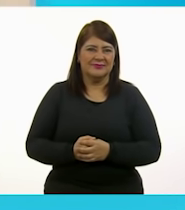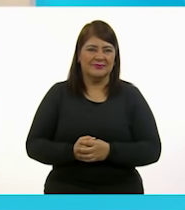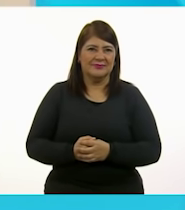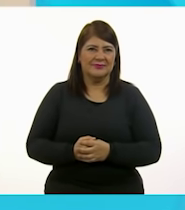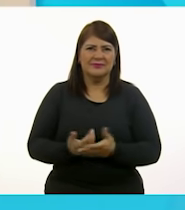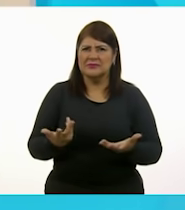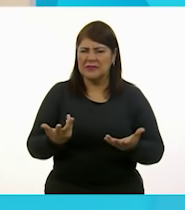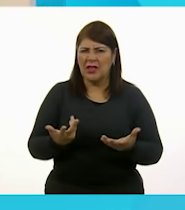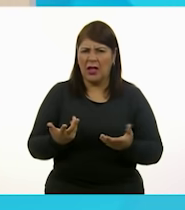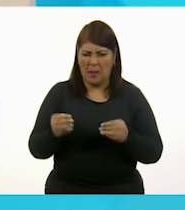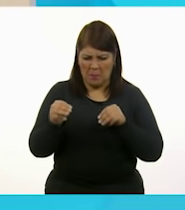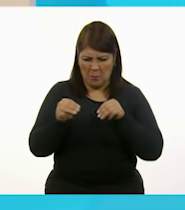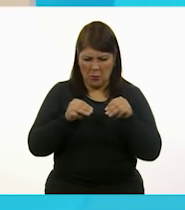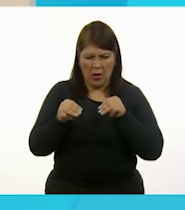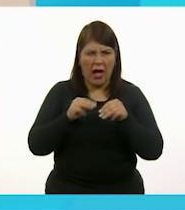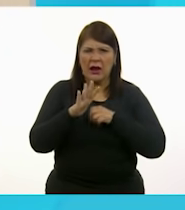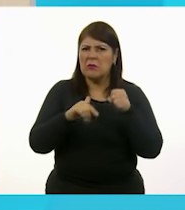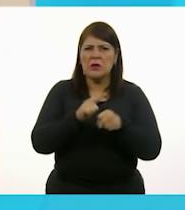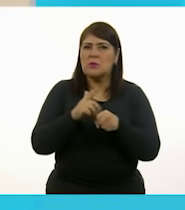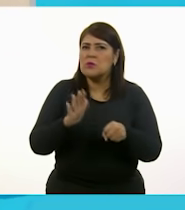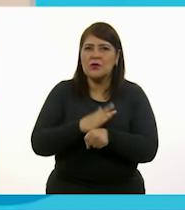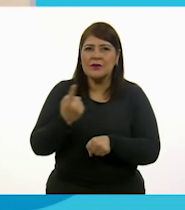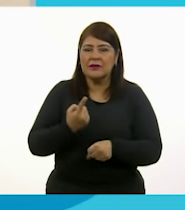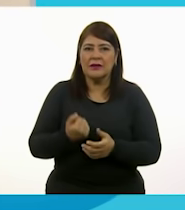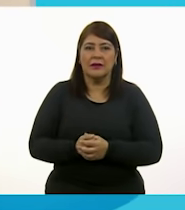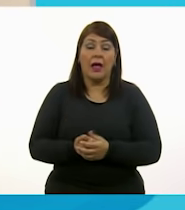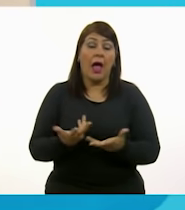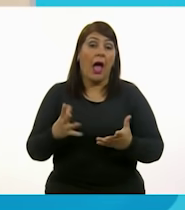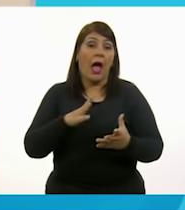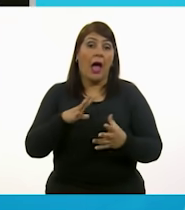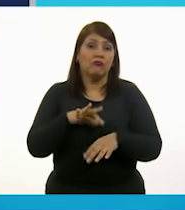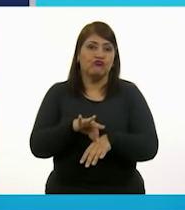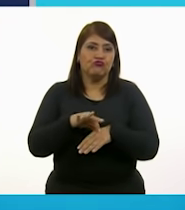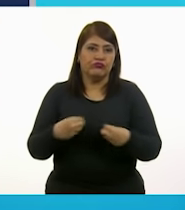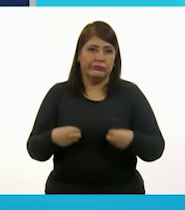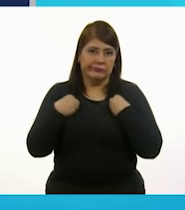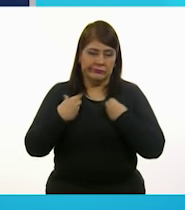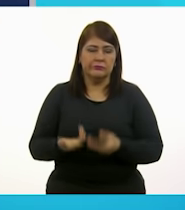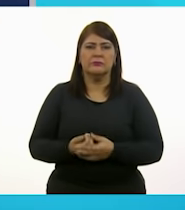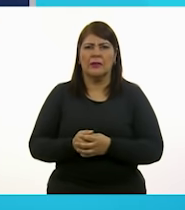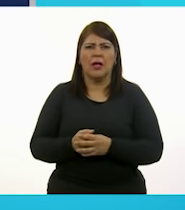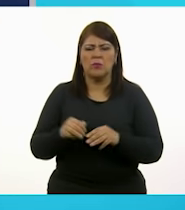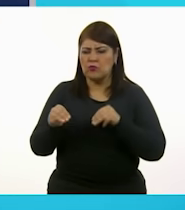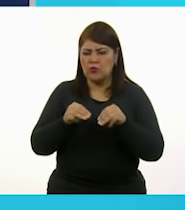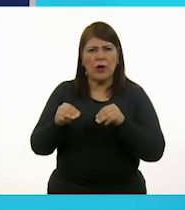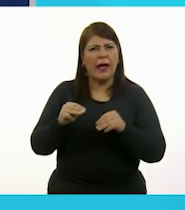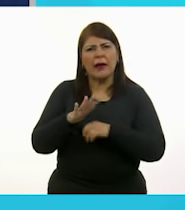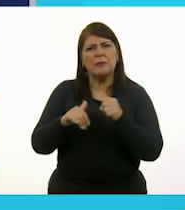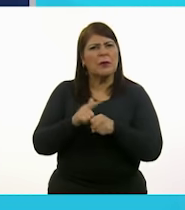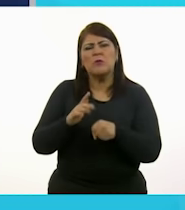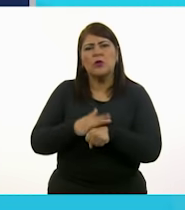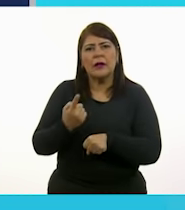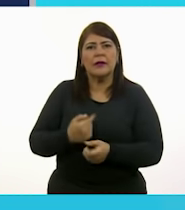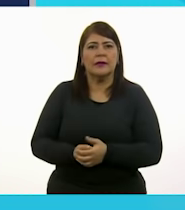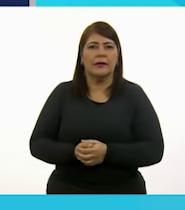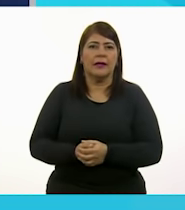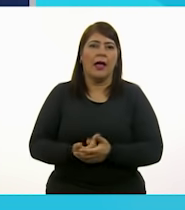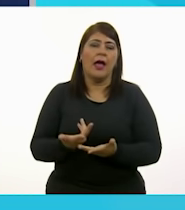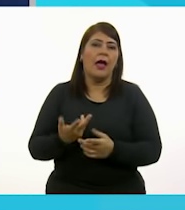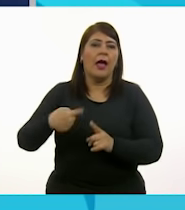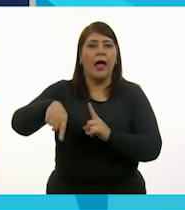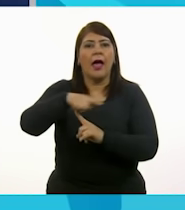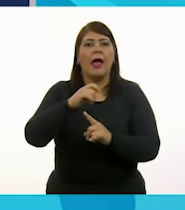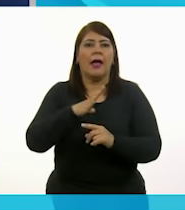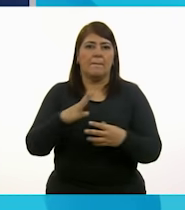¿Por qué se mueven los animales? Porque están vivos. ¿Por qué se mueven los animales? Porque son seres